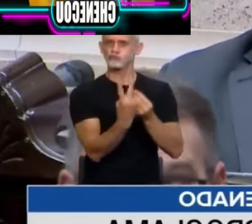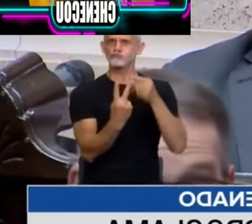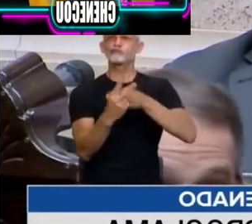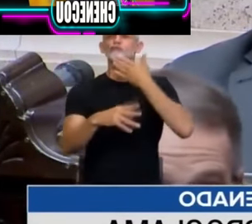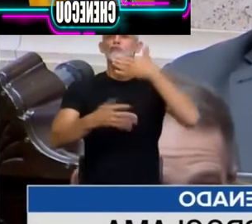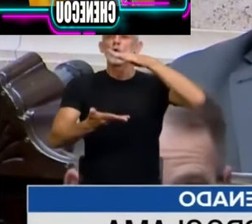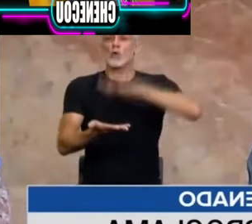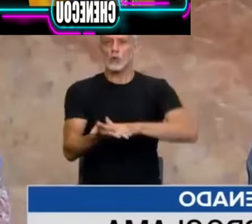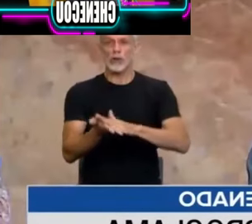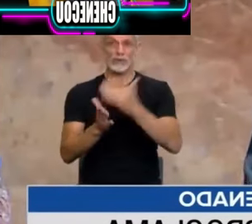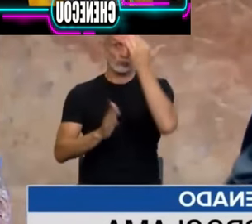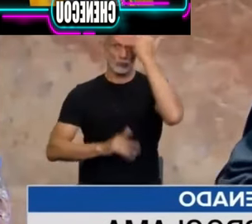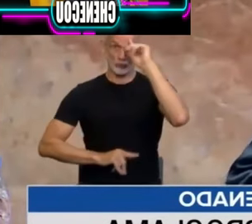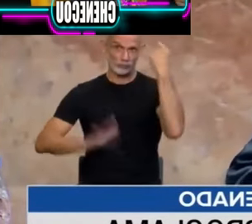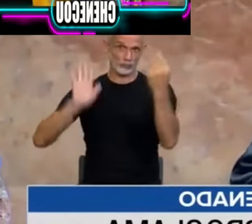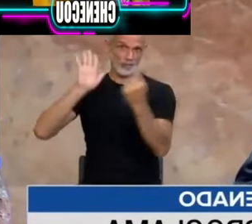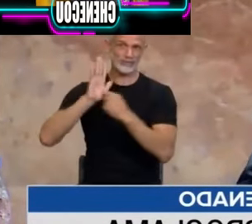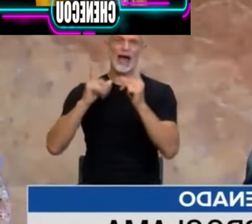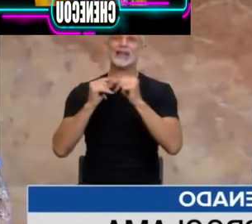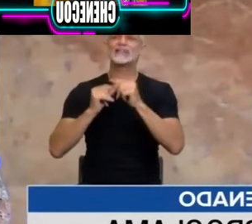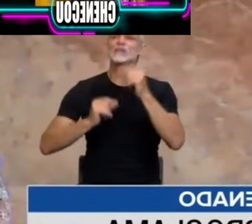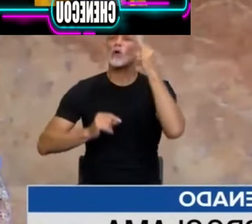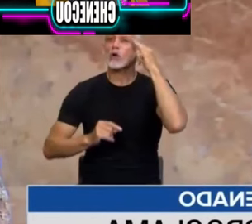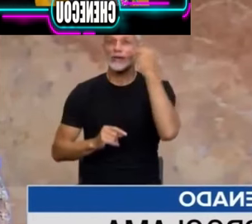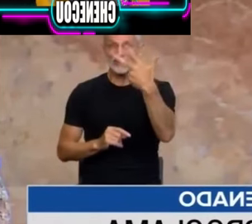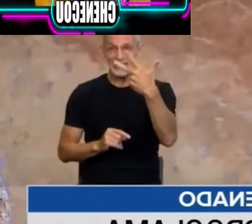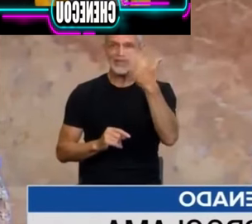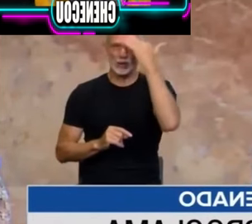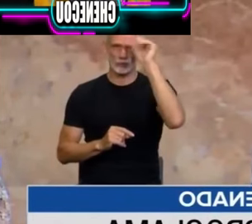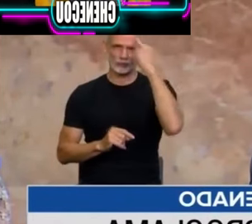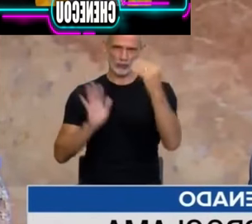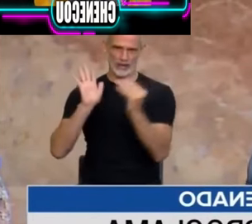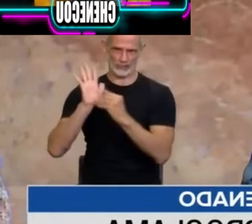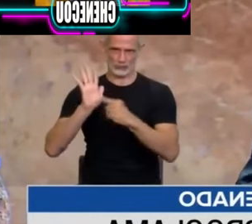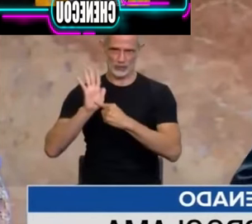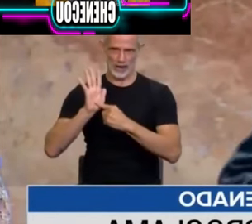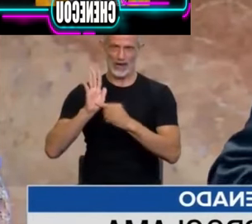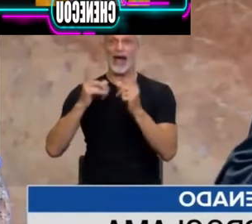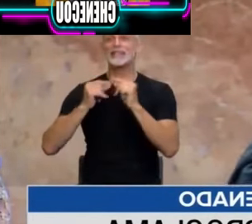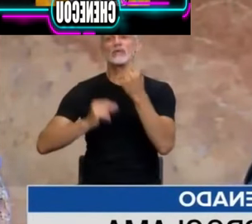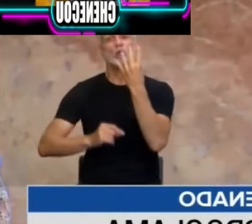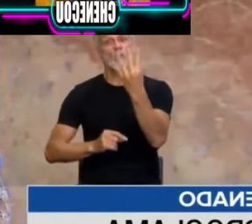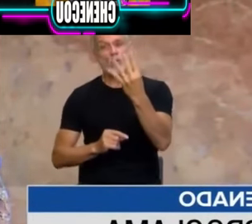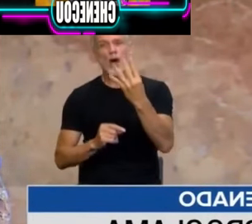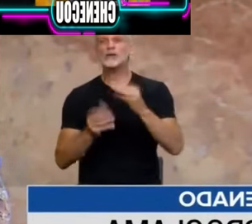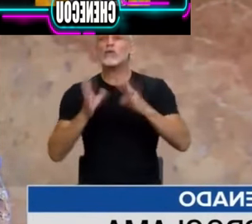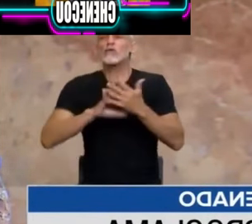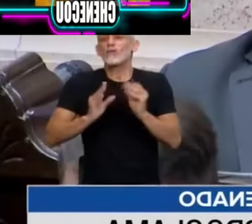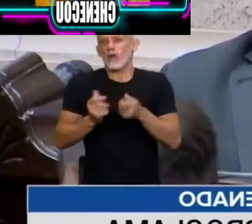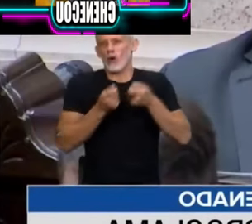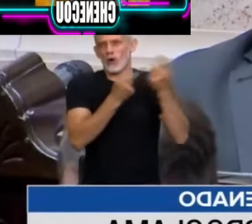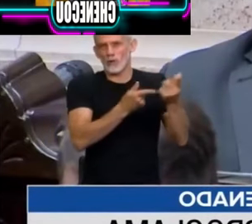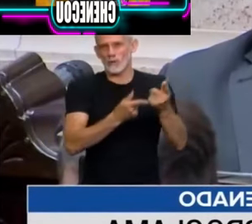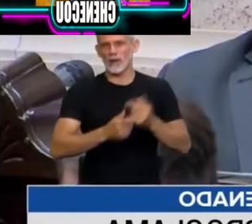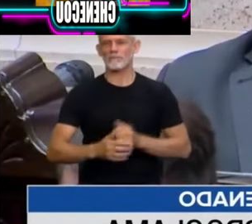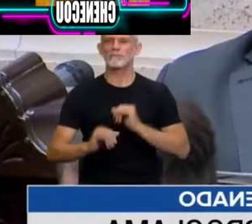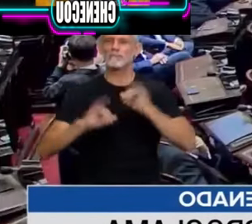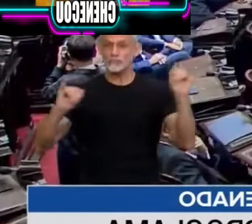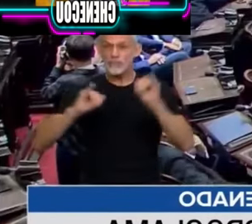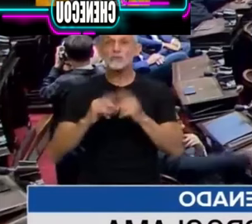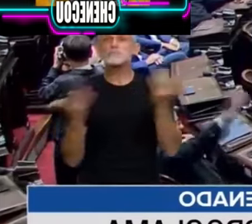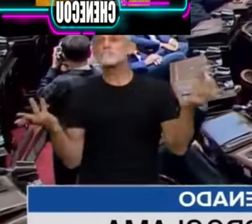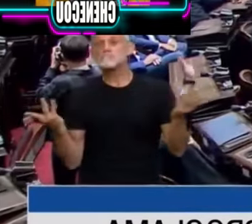juramento prescripto por el artículo 93 de la Constitución Nacional, artículo 4 de forma. Se